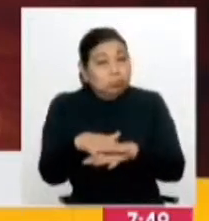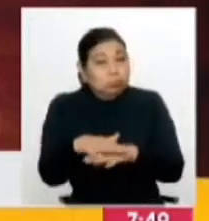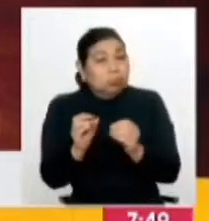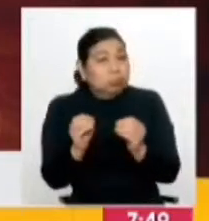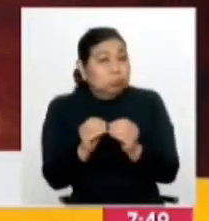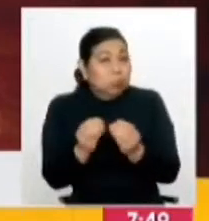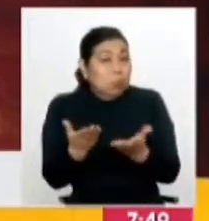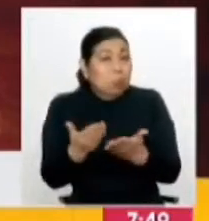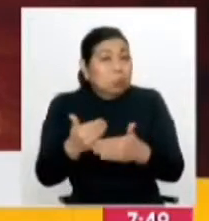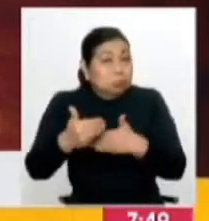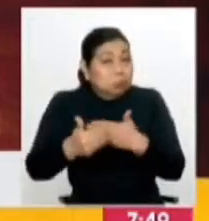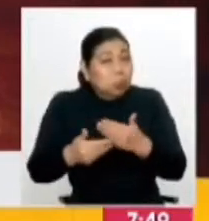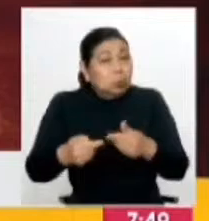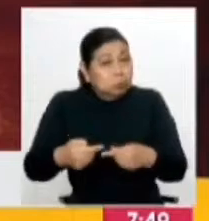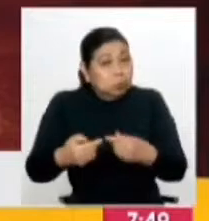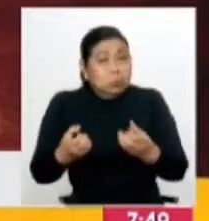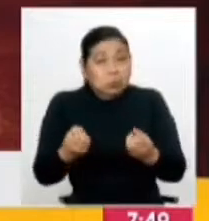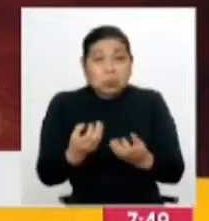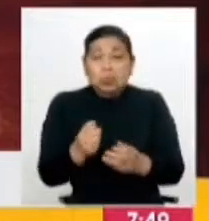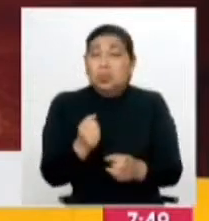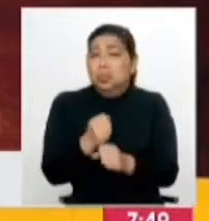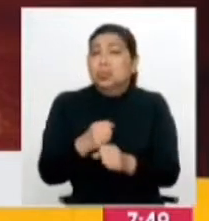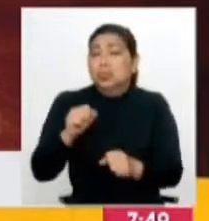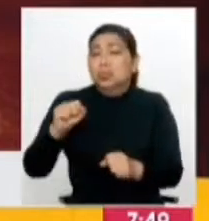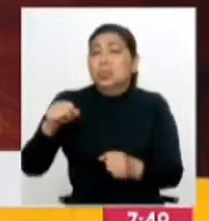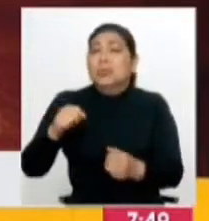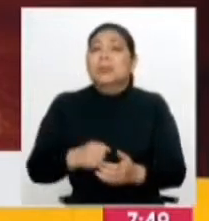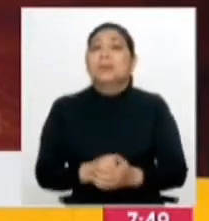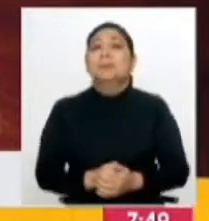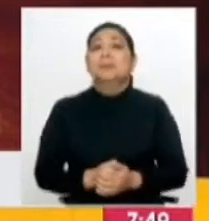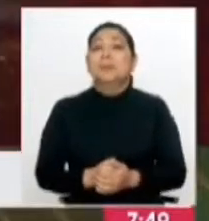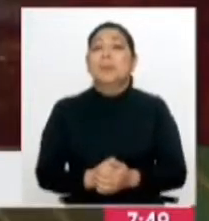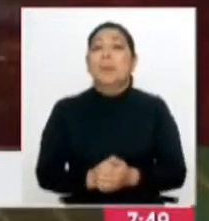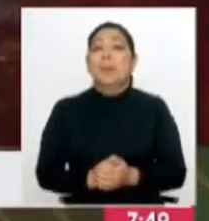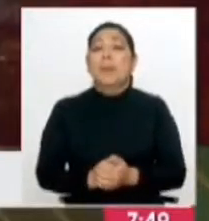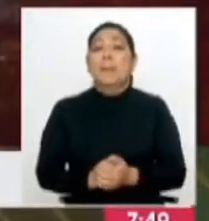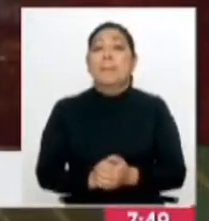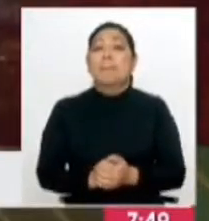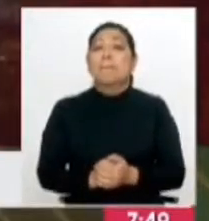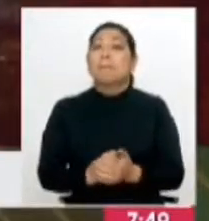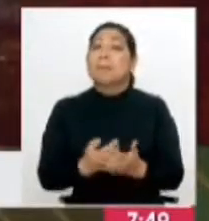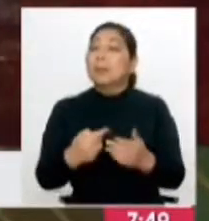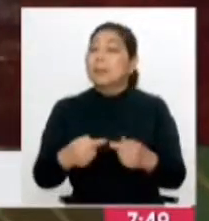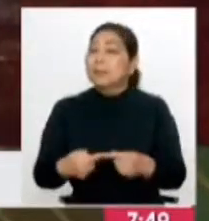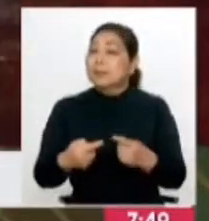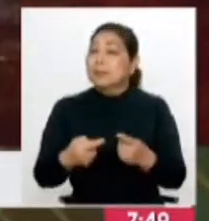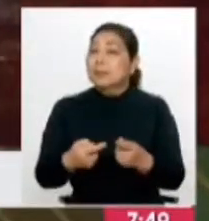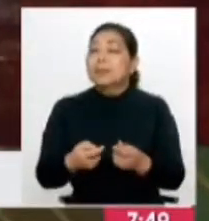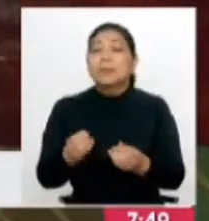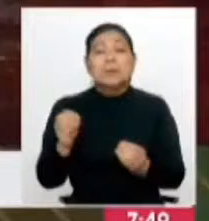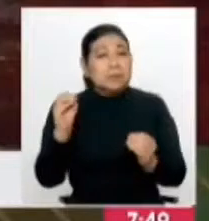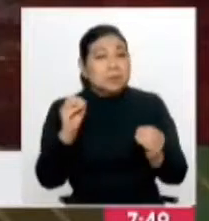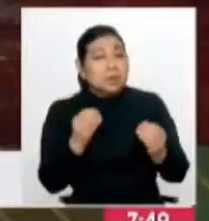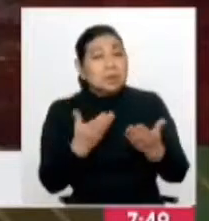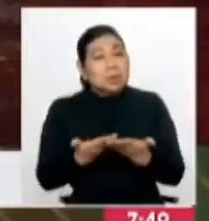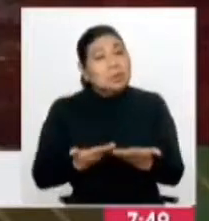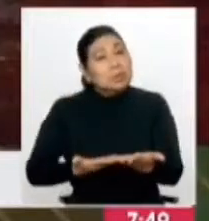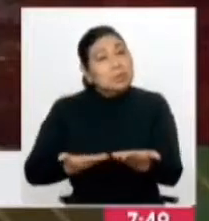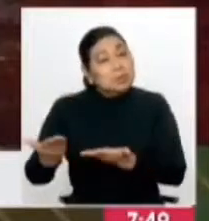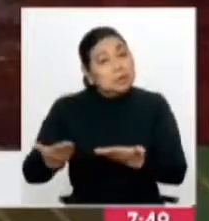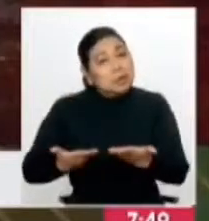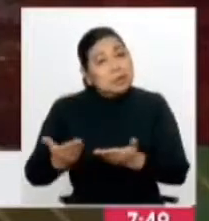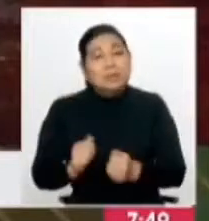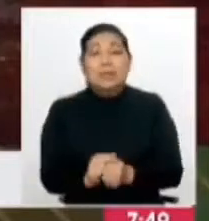ya para seguir compitiendo, digamos. Sí, nosotros más que compitiendo, complementando y brindando